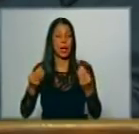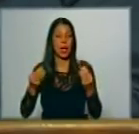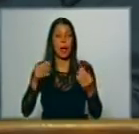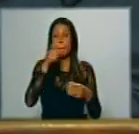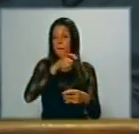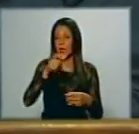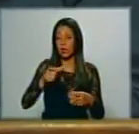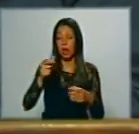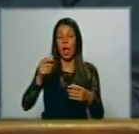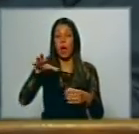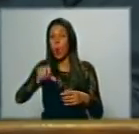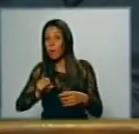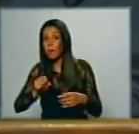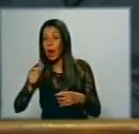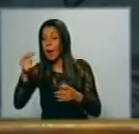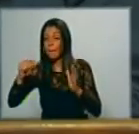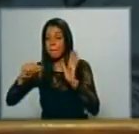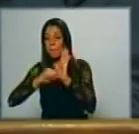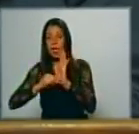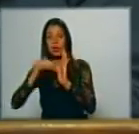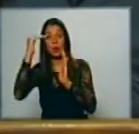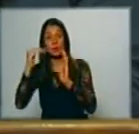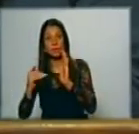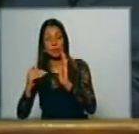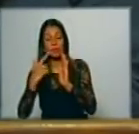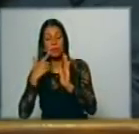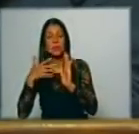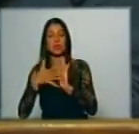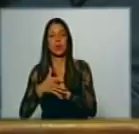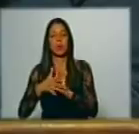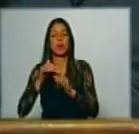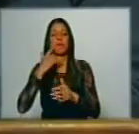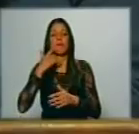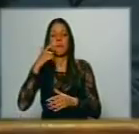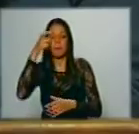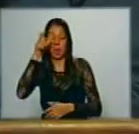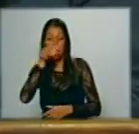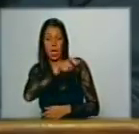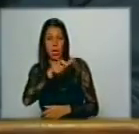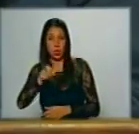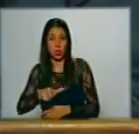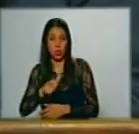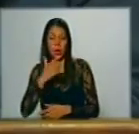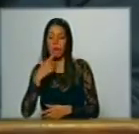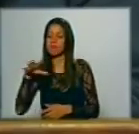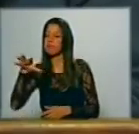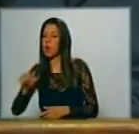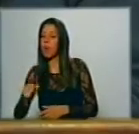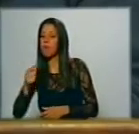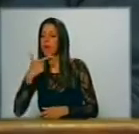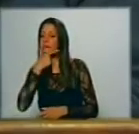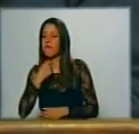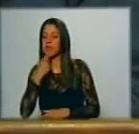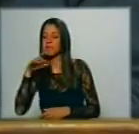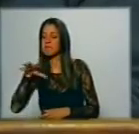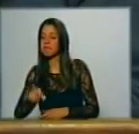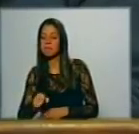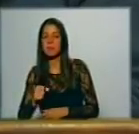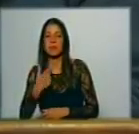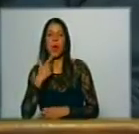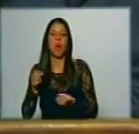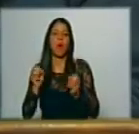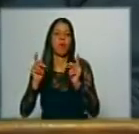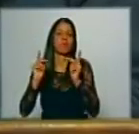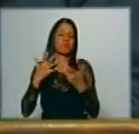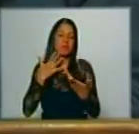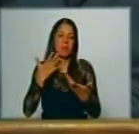los precios de los bienes y servicios permitan que las personas accedan a ellos de forma